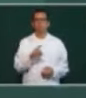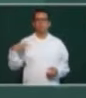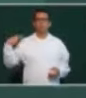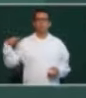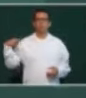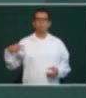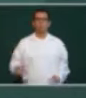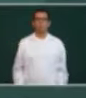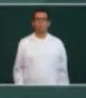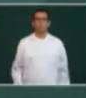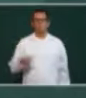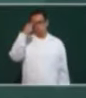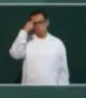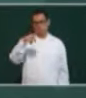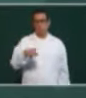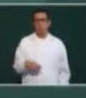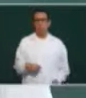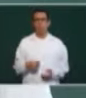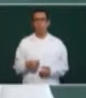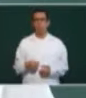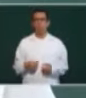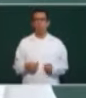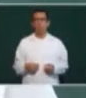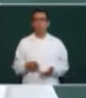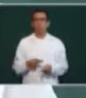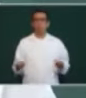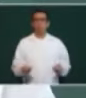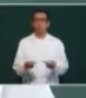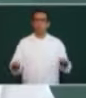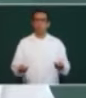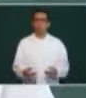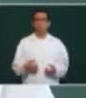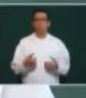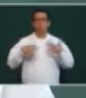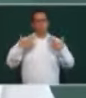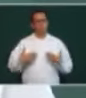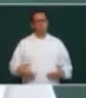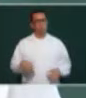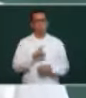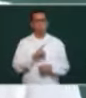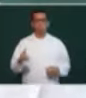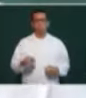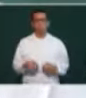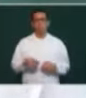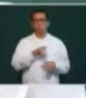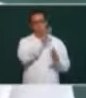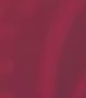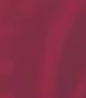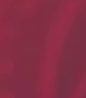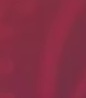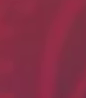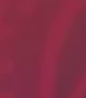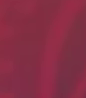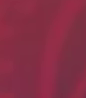Salida, que fue publicado en 2016. Por lo menos desde ahí estaba asociando violencia con neoliberalismo. Y no, no se puede hacer eso. ¿Por